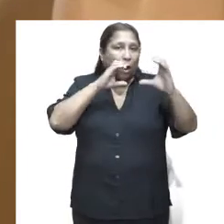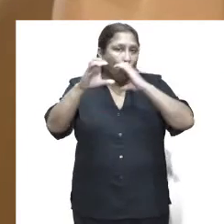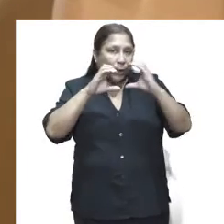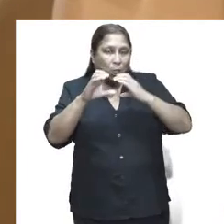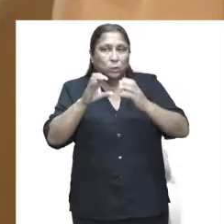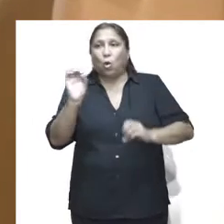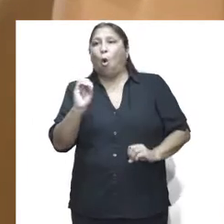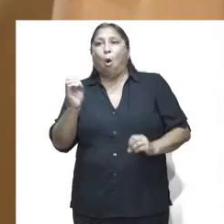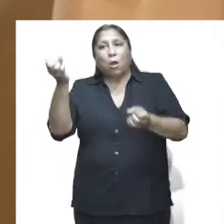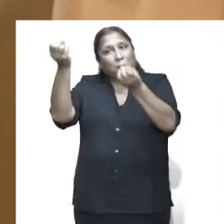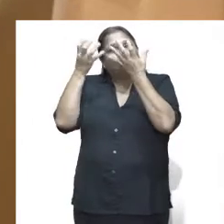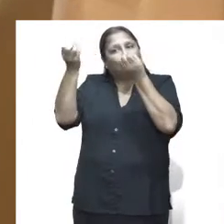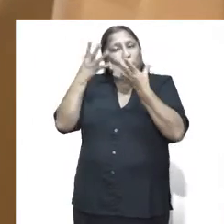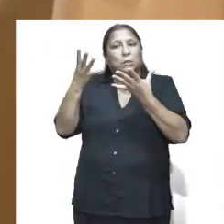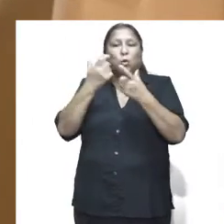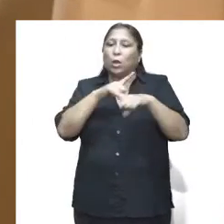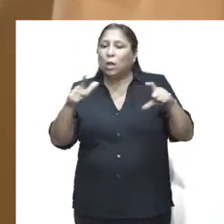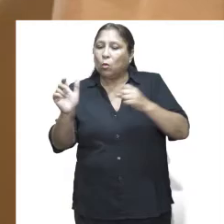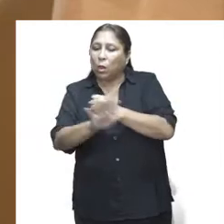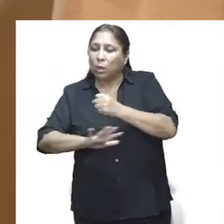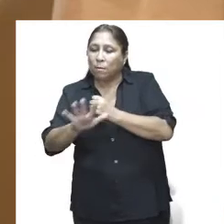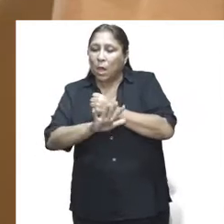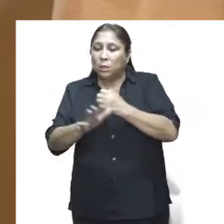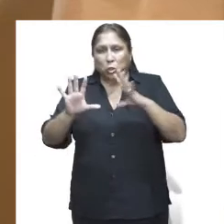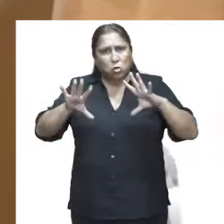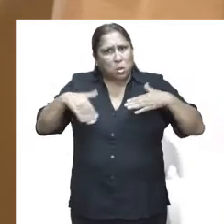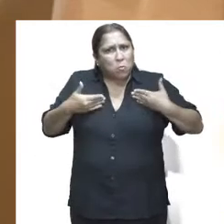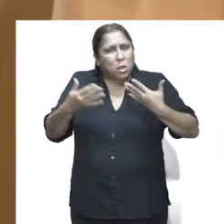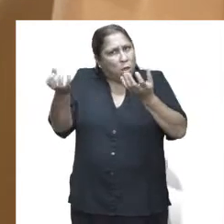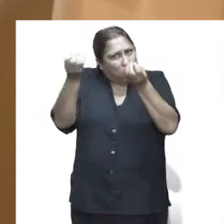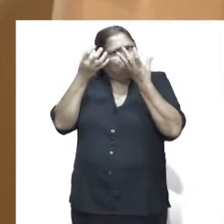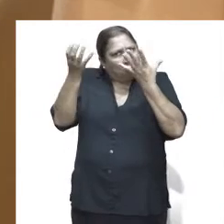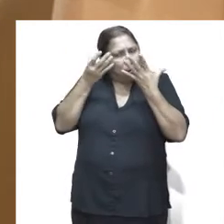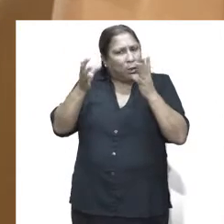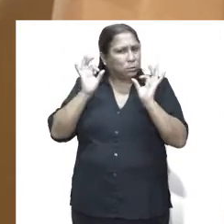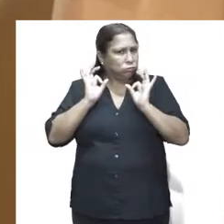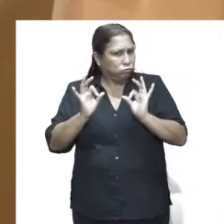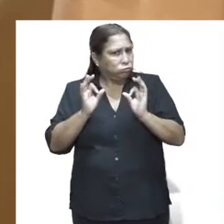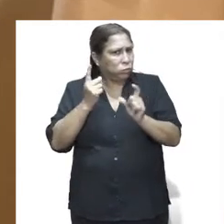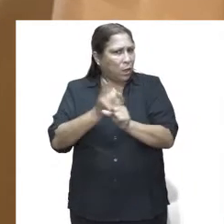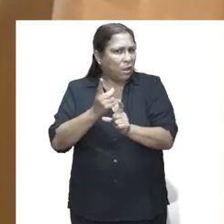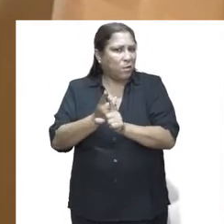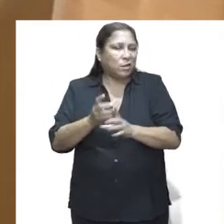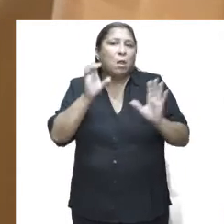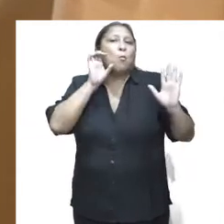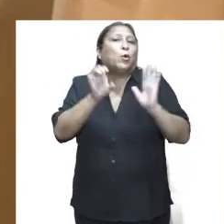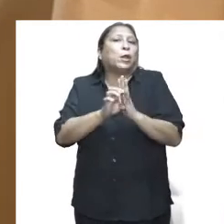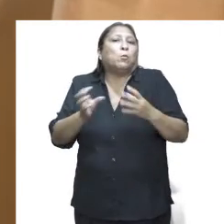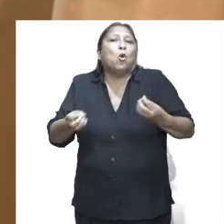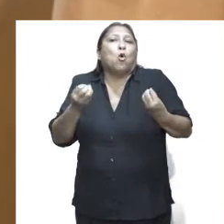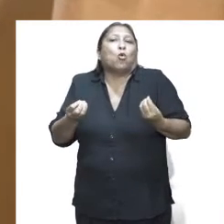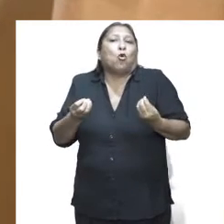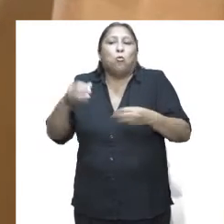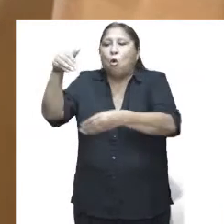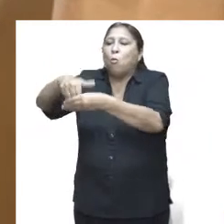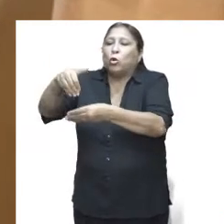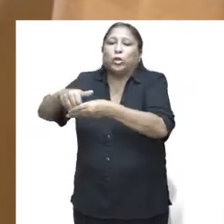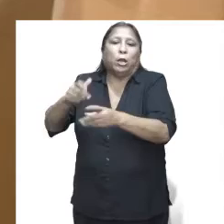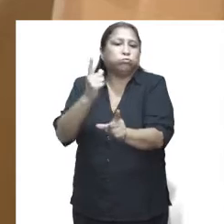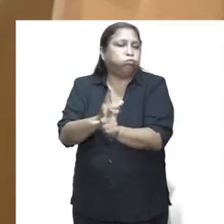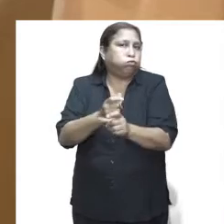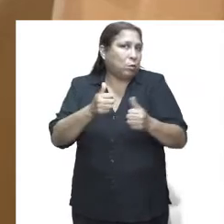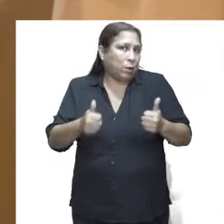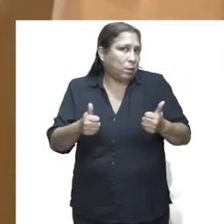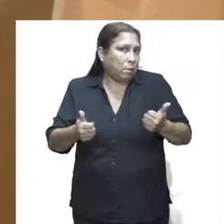información, el lenguaje sencillo que permita informarse adecuadamente, por ejemplo, cómo votar correctamente, ¿no?